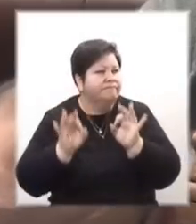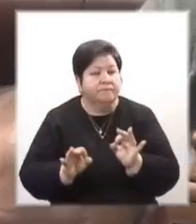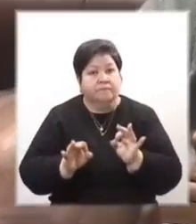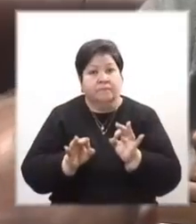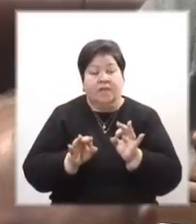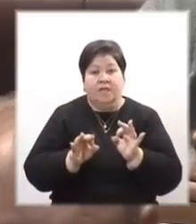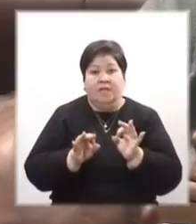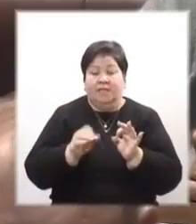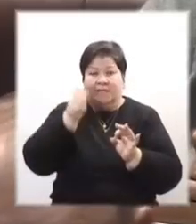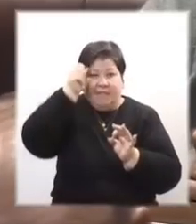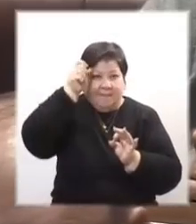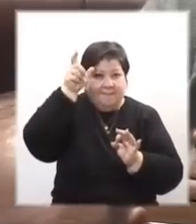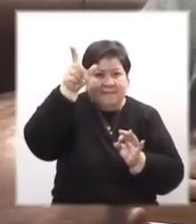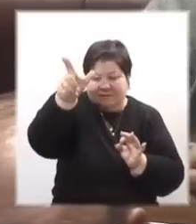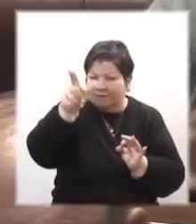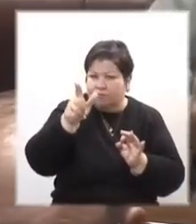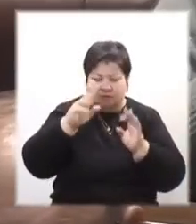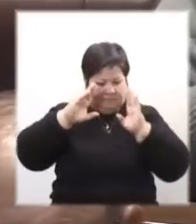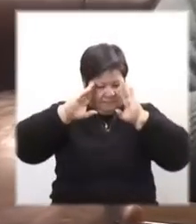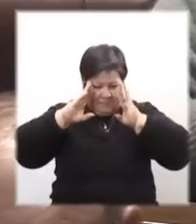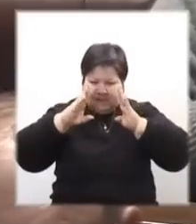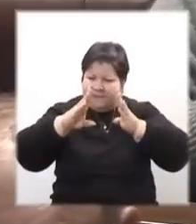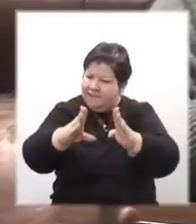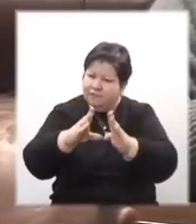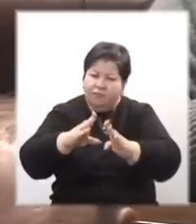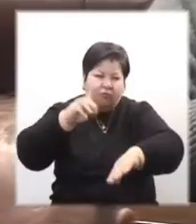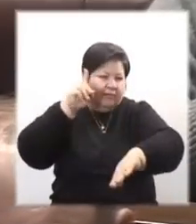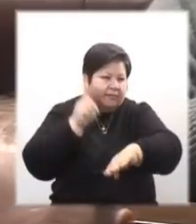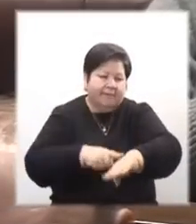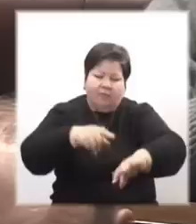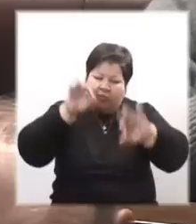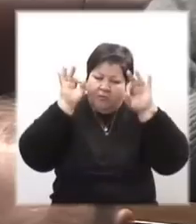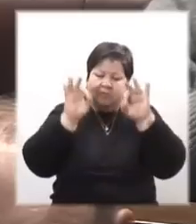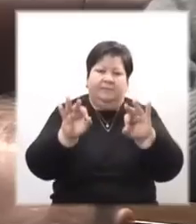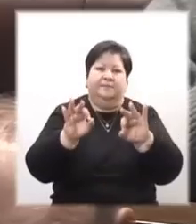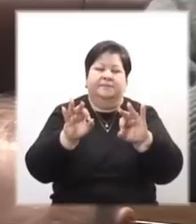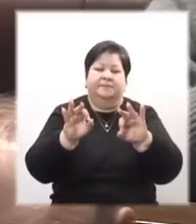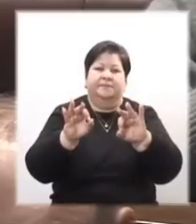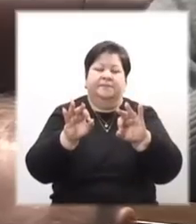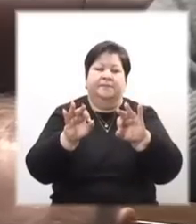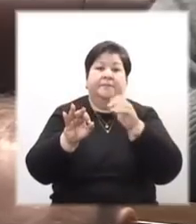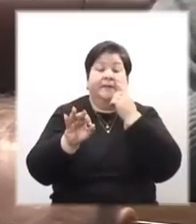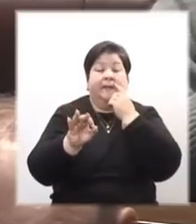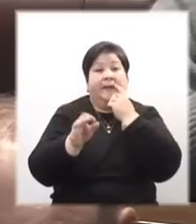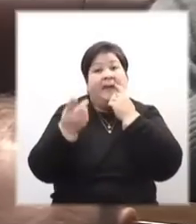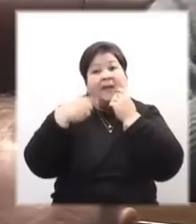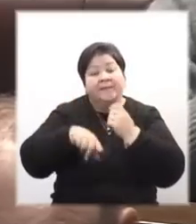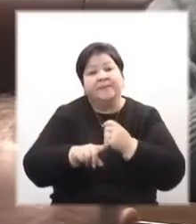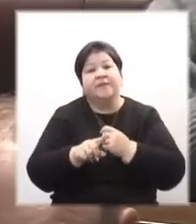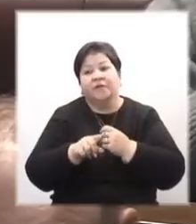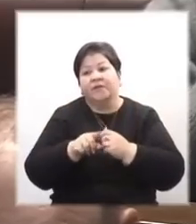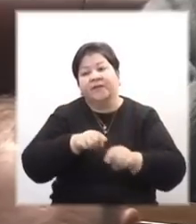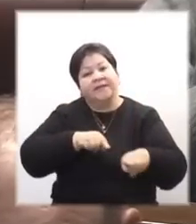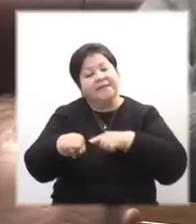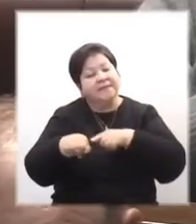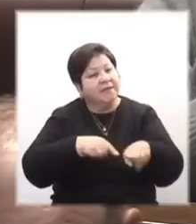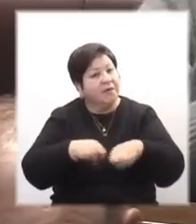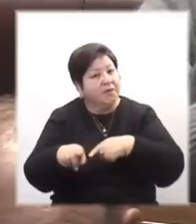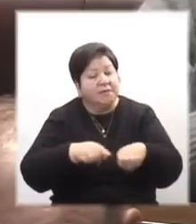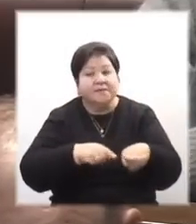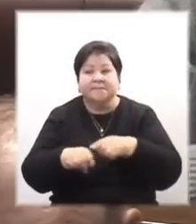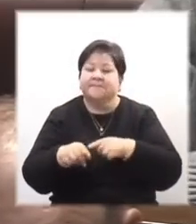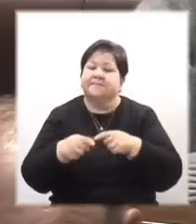y mucha capacitación y dedicación full time a la tarea. En cambio, de esta gestión del Ministerio